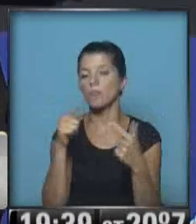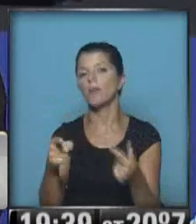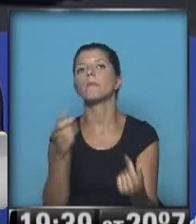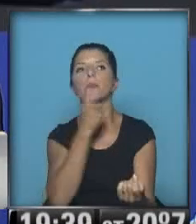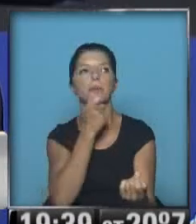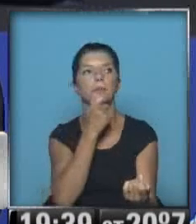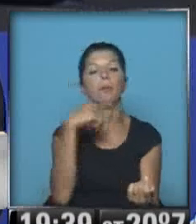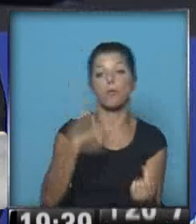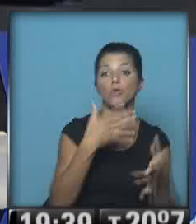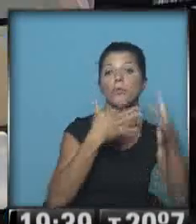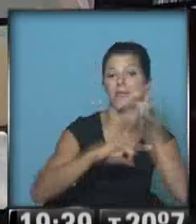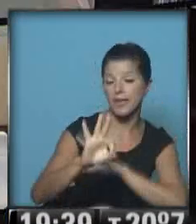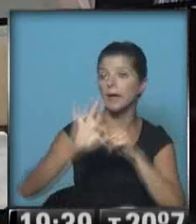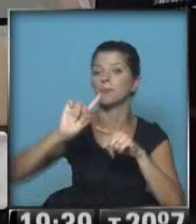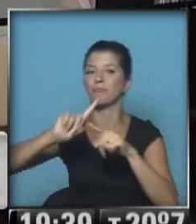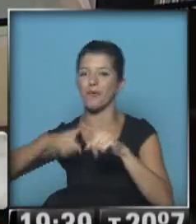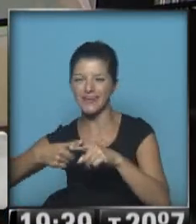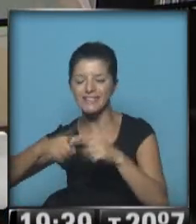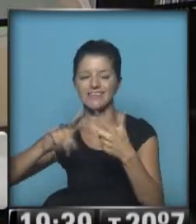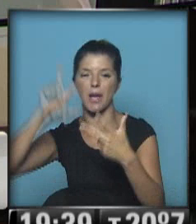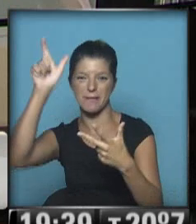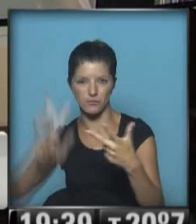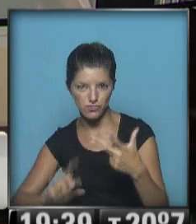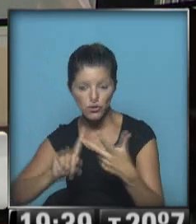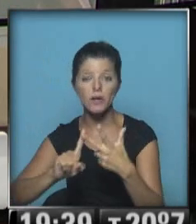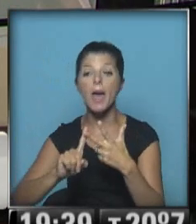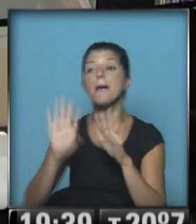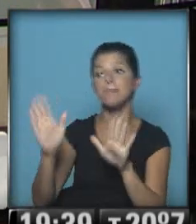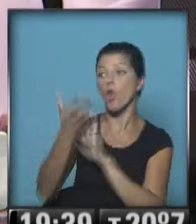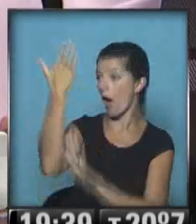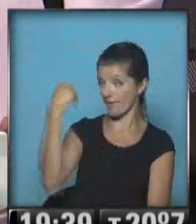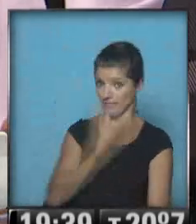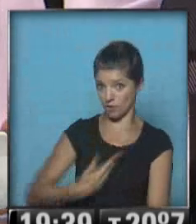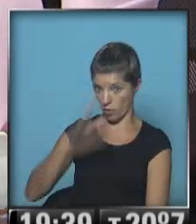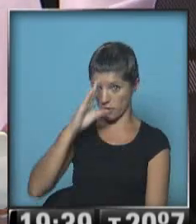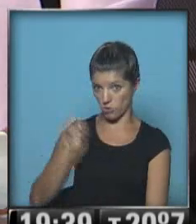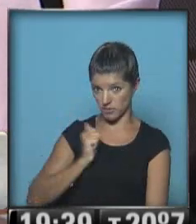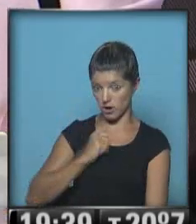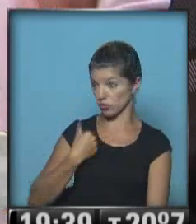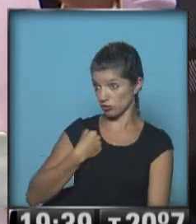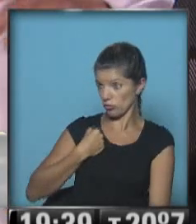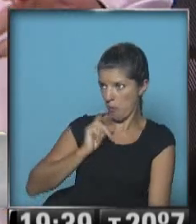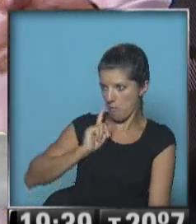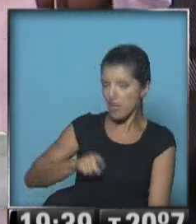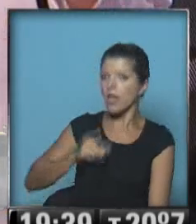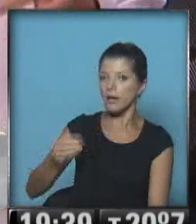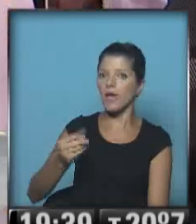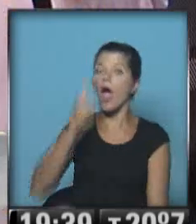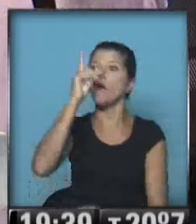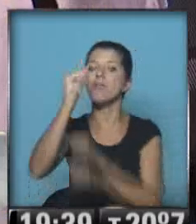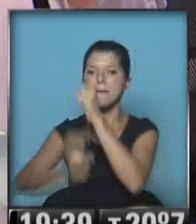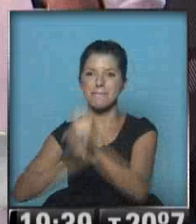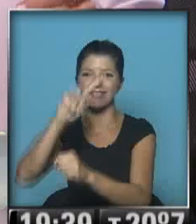productos vender políticos vender personas lo que había hecho la dictadura Y eso sí nosotros no lo sabíamos era contratar a una